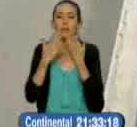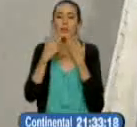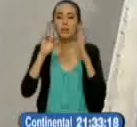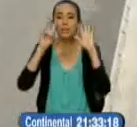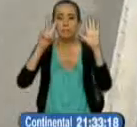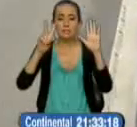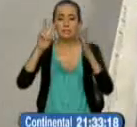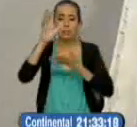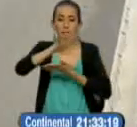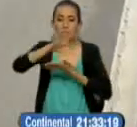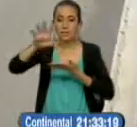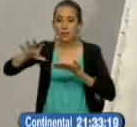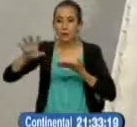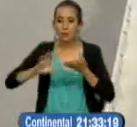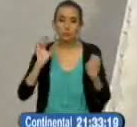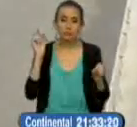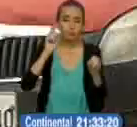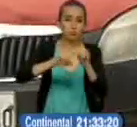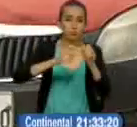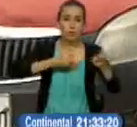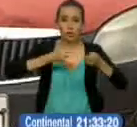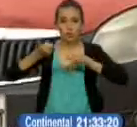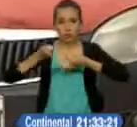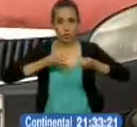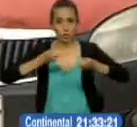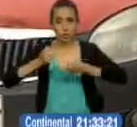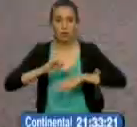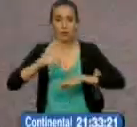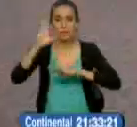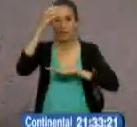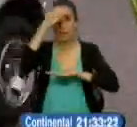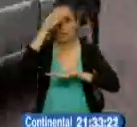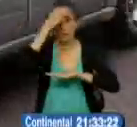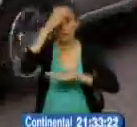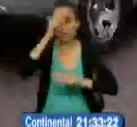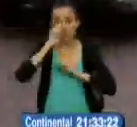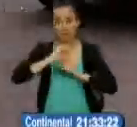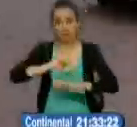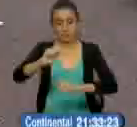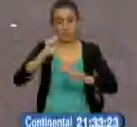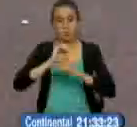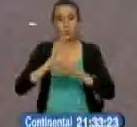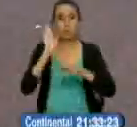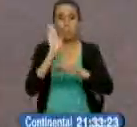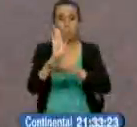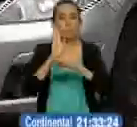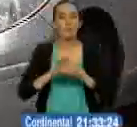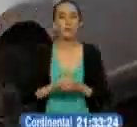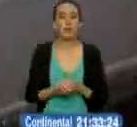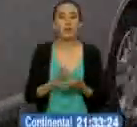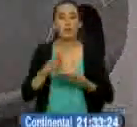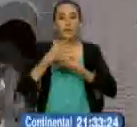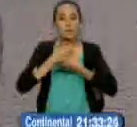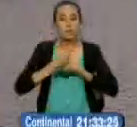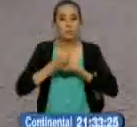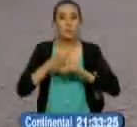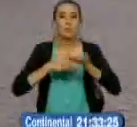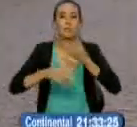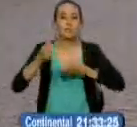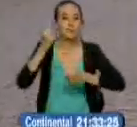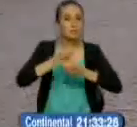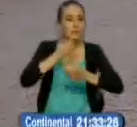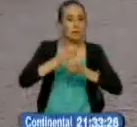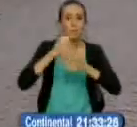provincias de su jurisdicción con controles vehiculares y educación vial. La Agencia de Tránsito Municipal trabajará en el área urbana y en las